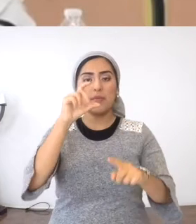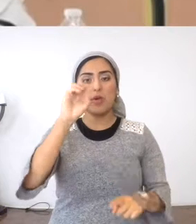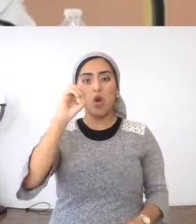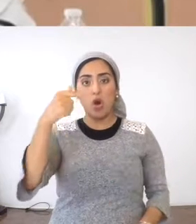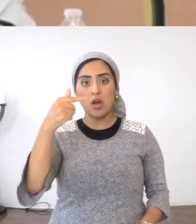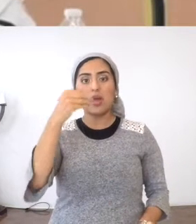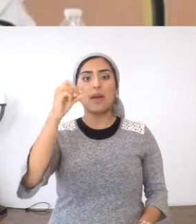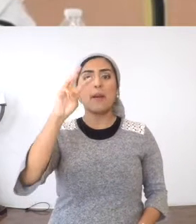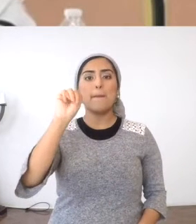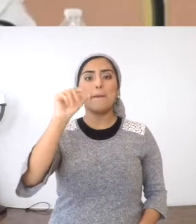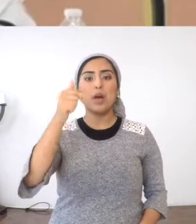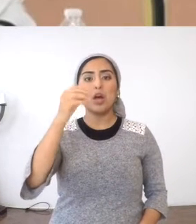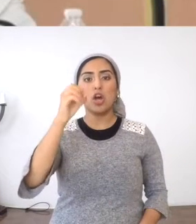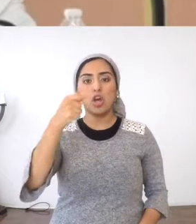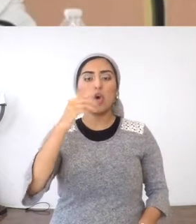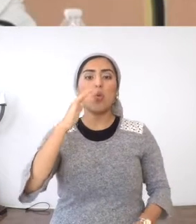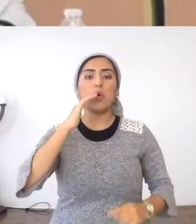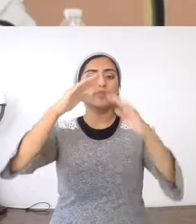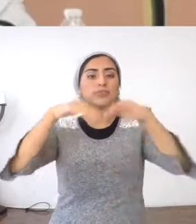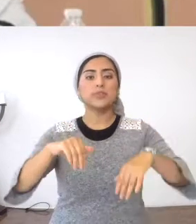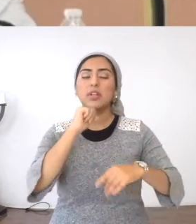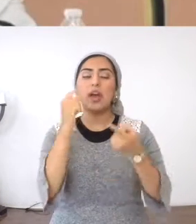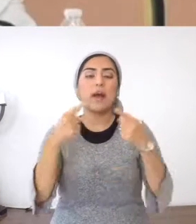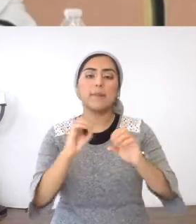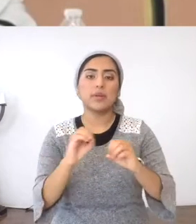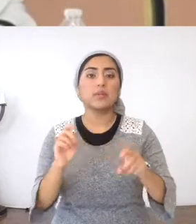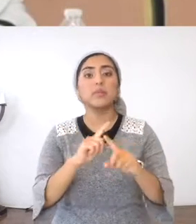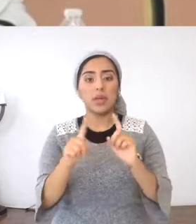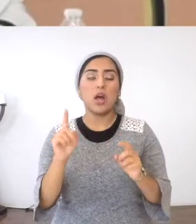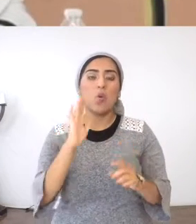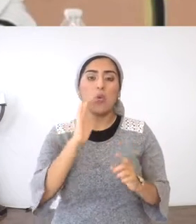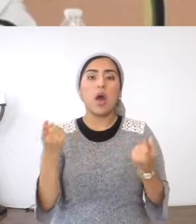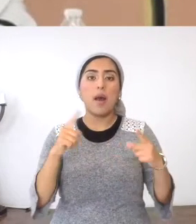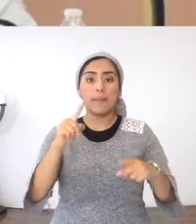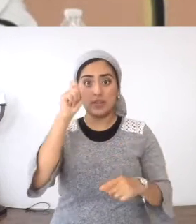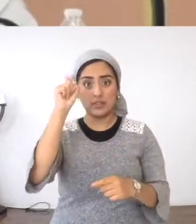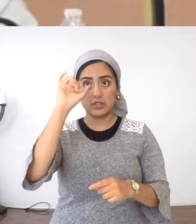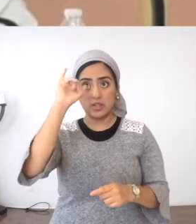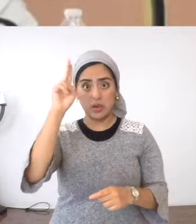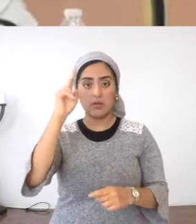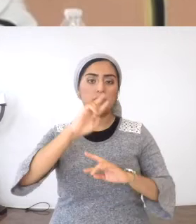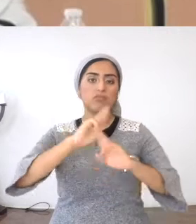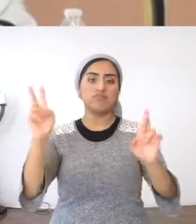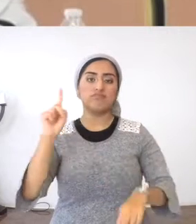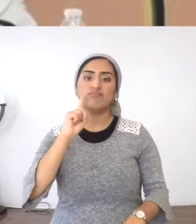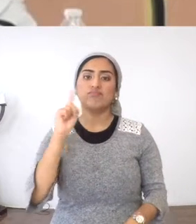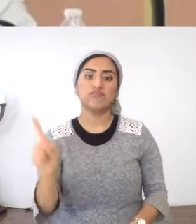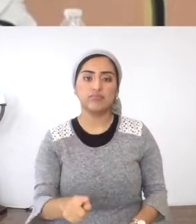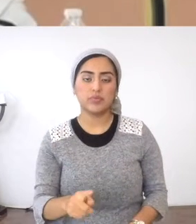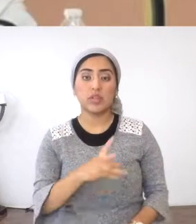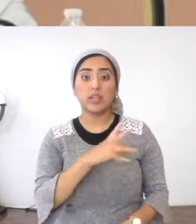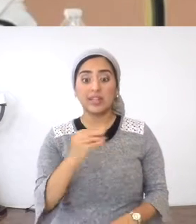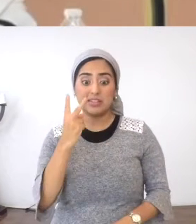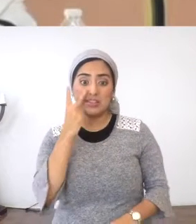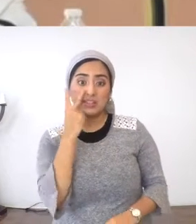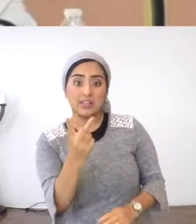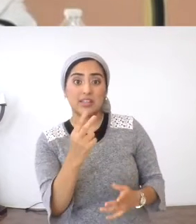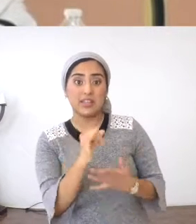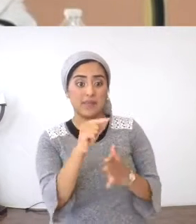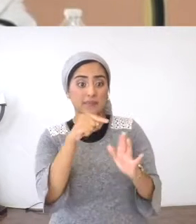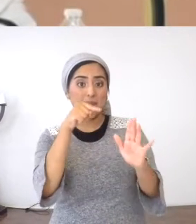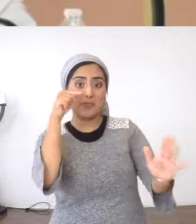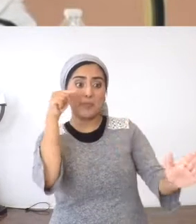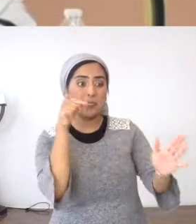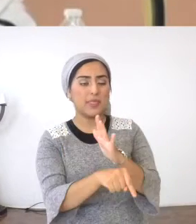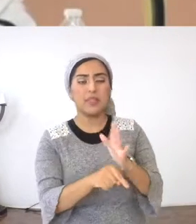Magog Pero eso No sucederá Porque es un decreto Del Eterno Y menos Al ver Que ese